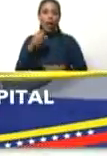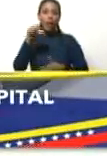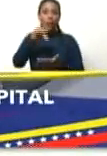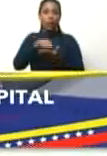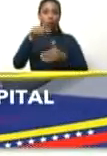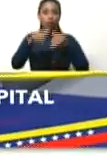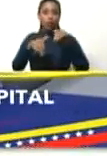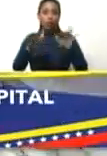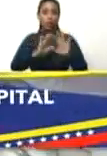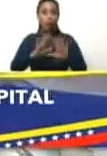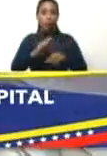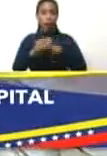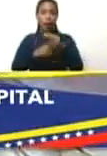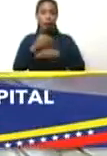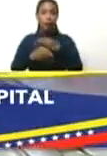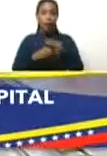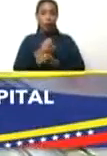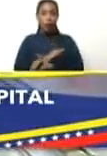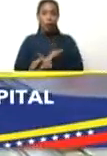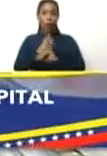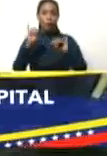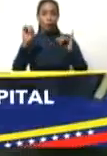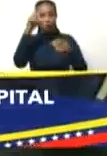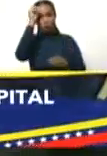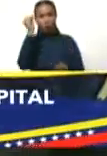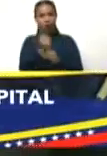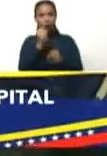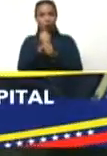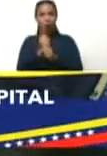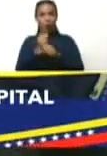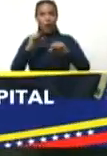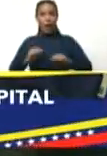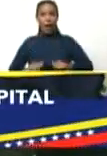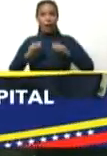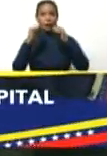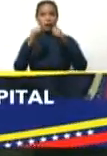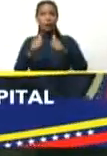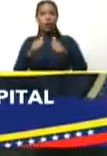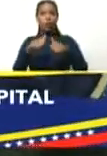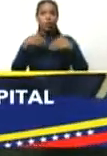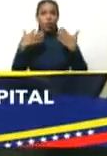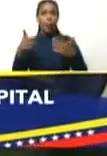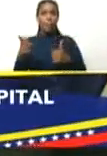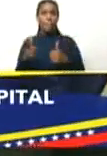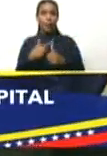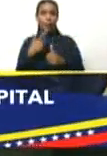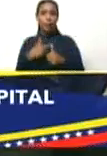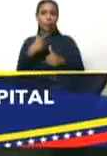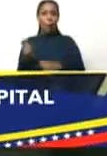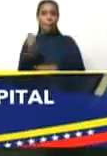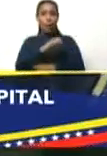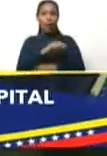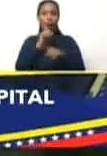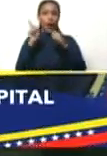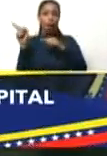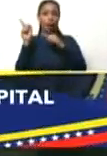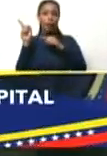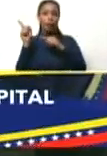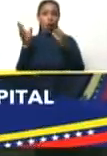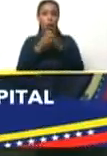ya para ir consolidando y finalizando los trabajos que habíamos iniciado desde el principio de mes